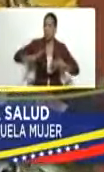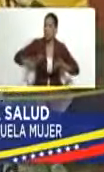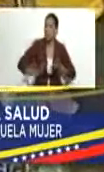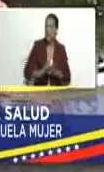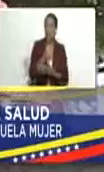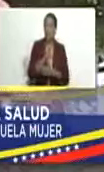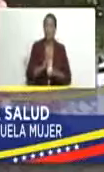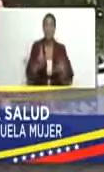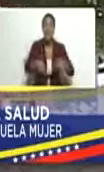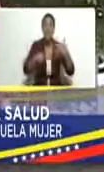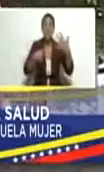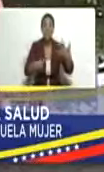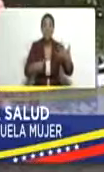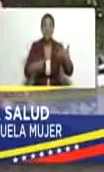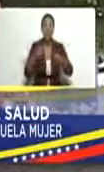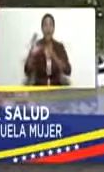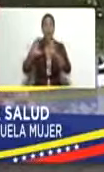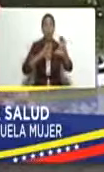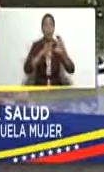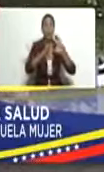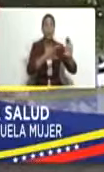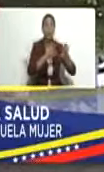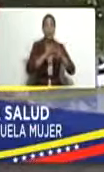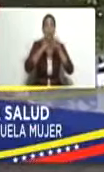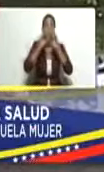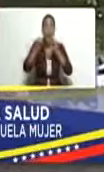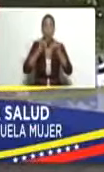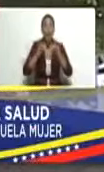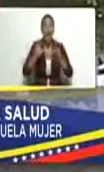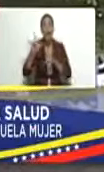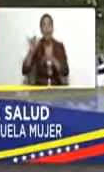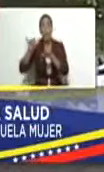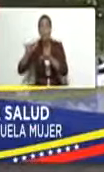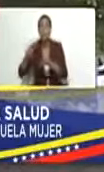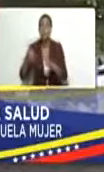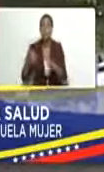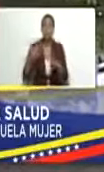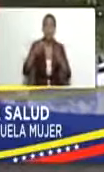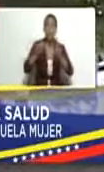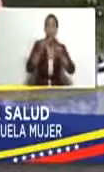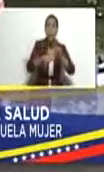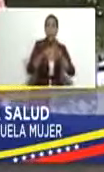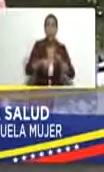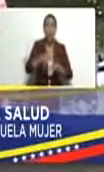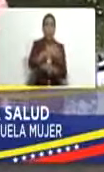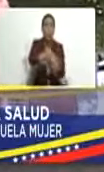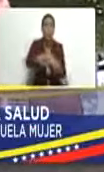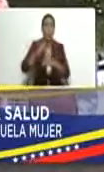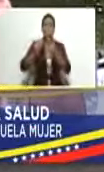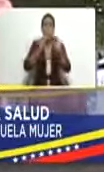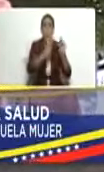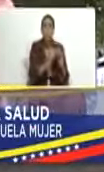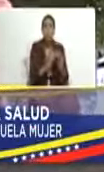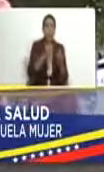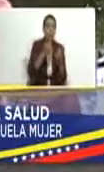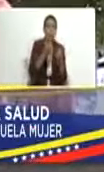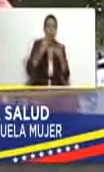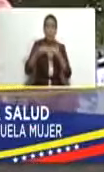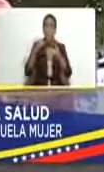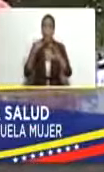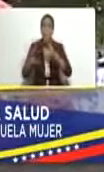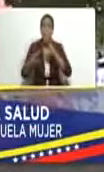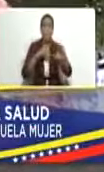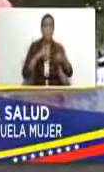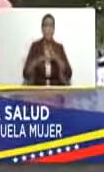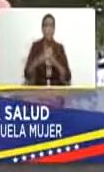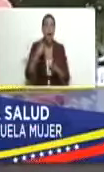En sexto lugar, la comunicación. Redes sociales, redes, calles, medios, comunicarse, comunicarse